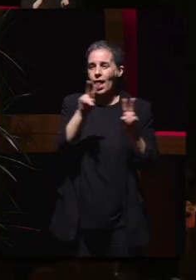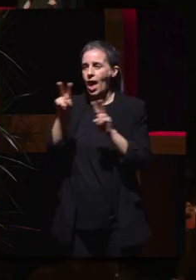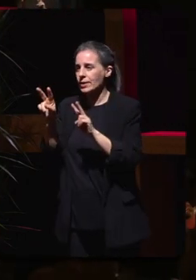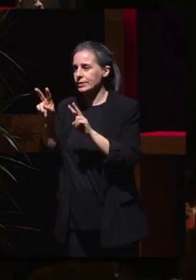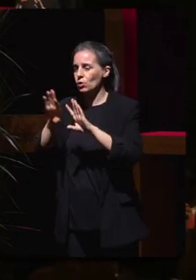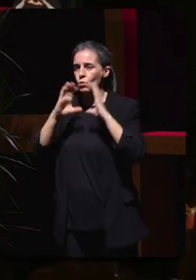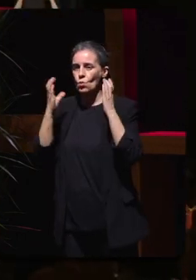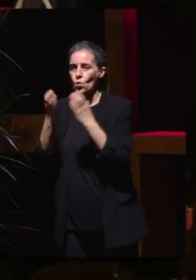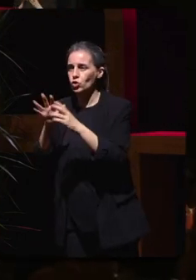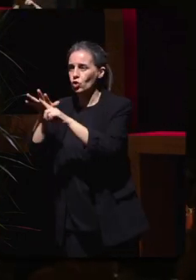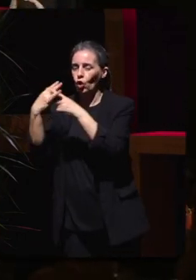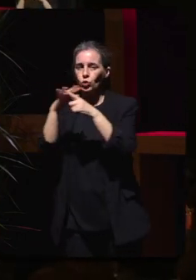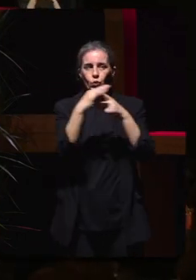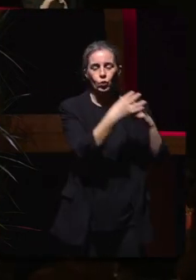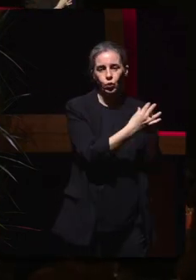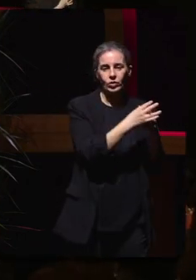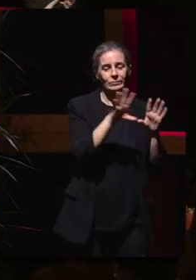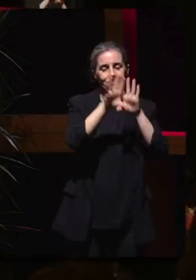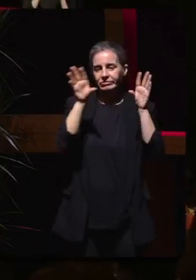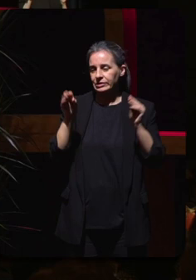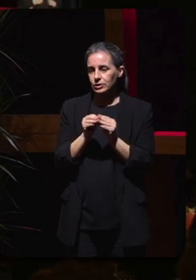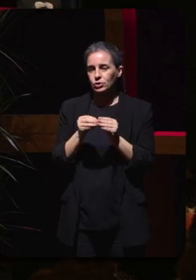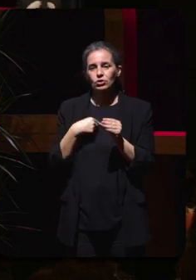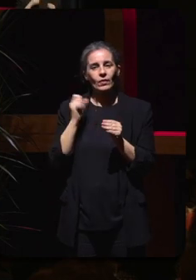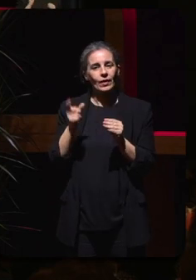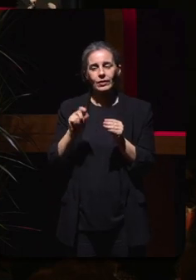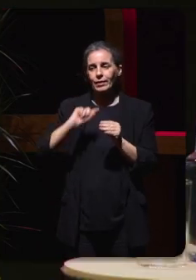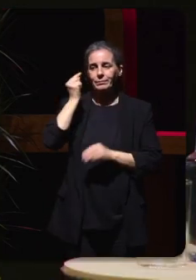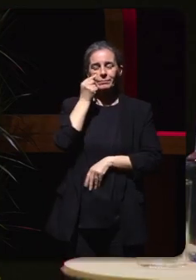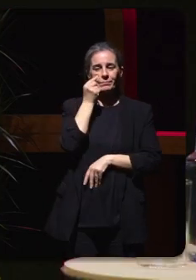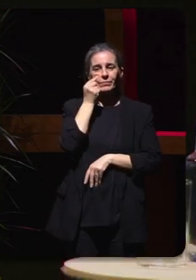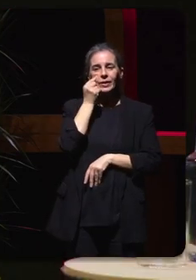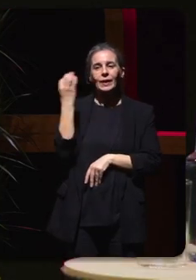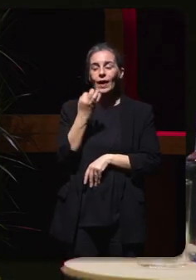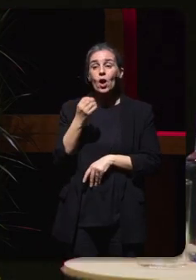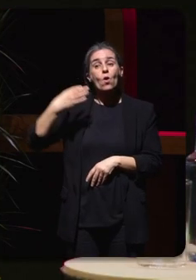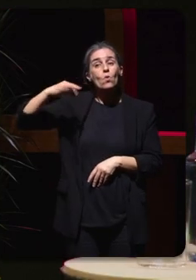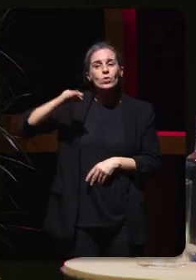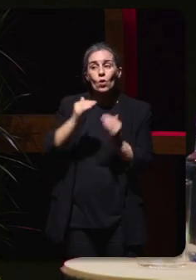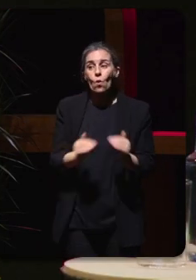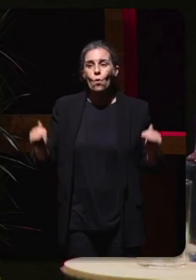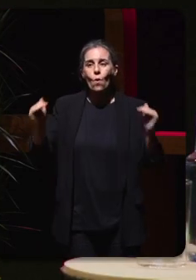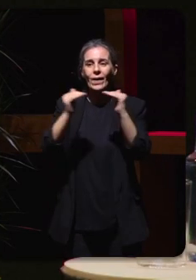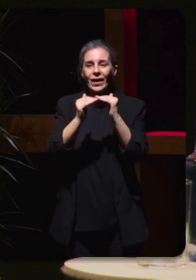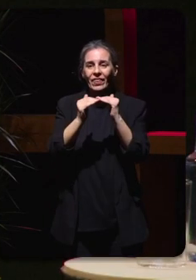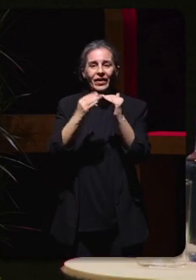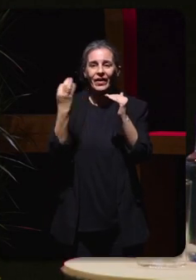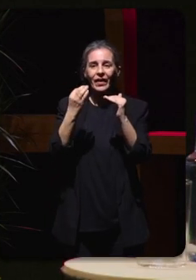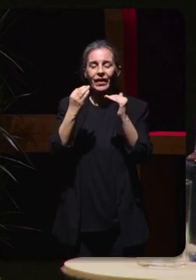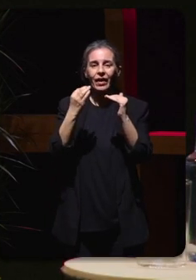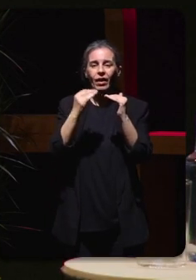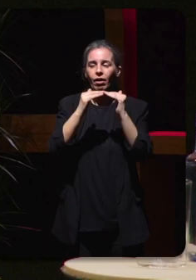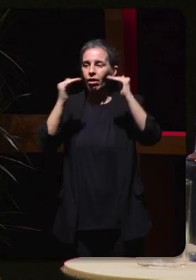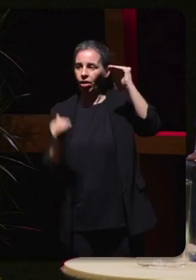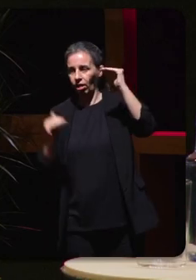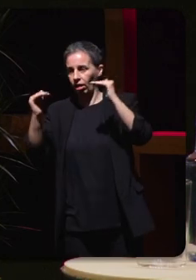síntesis, lo que yo siempre, bueno, pues he percibido es que en lo único que hay igualdad es en la desigualdad, ¿no?